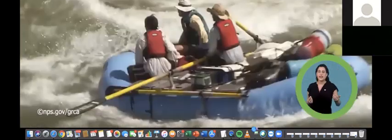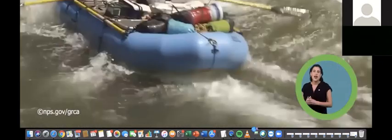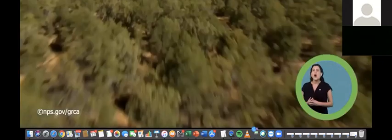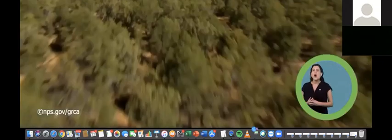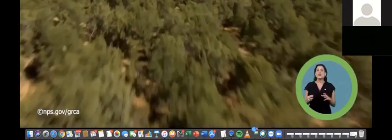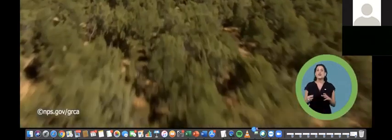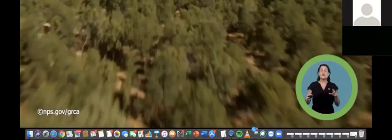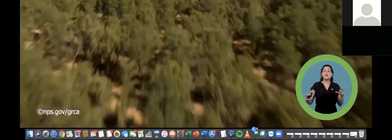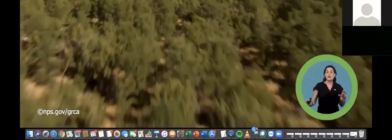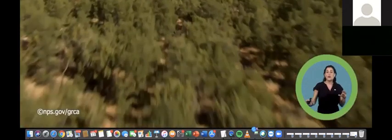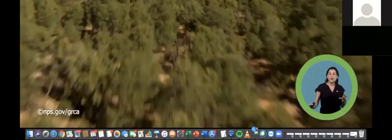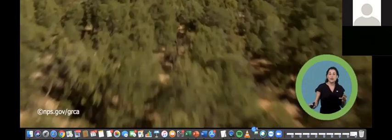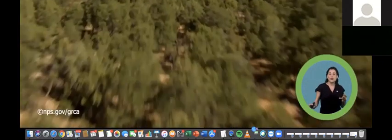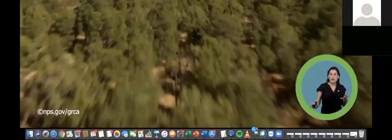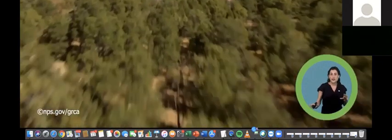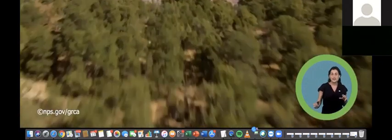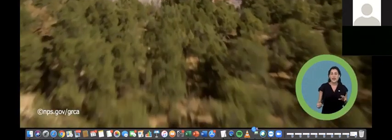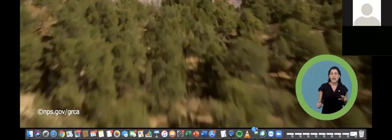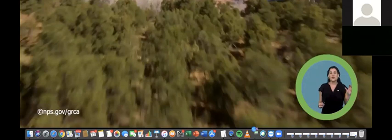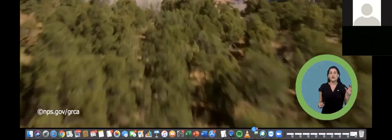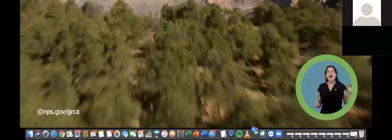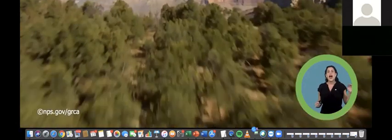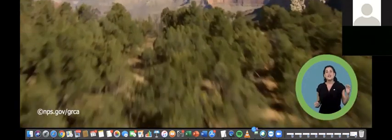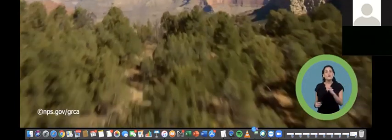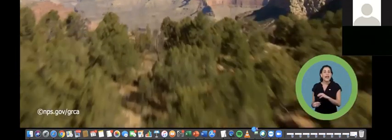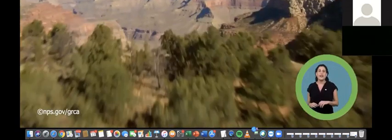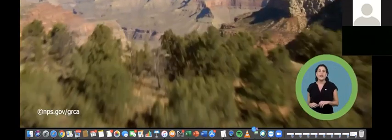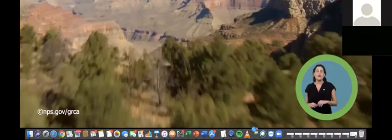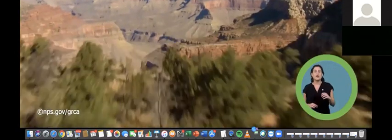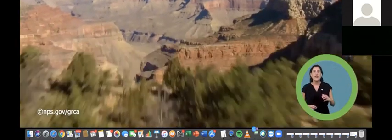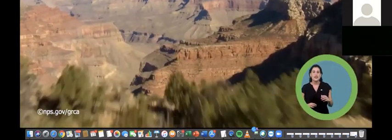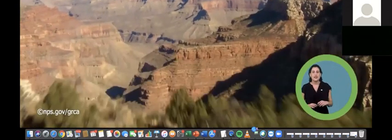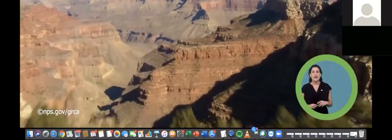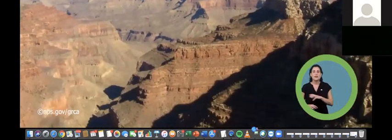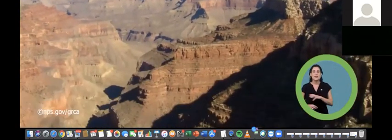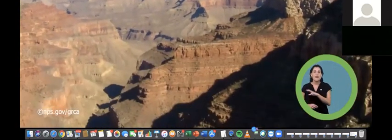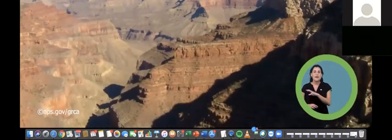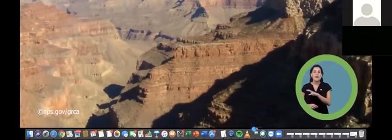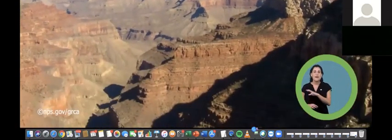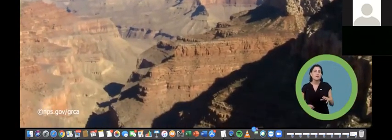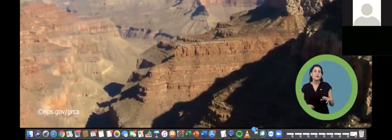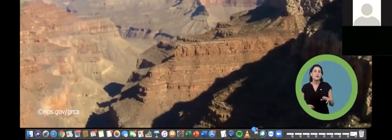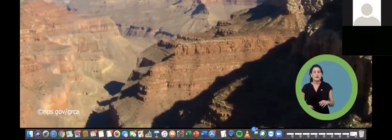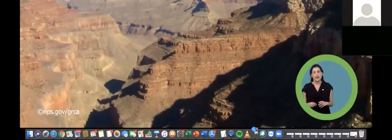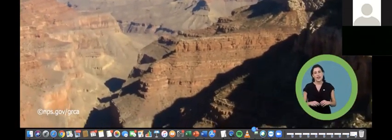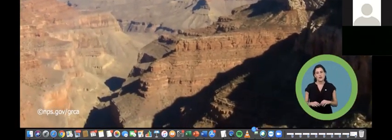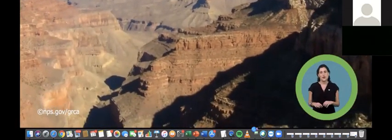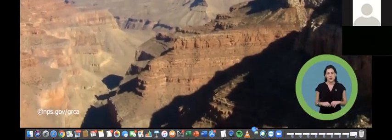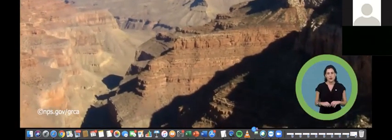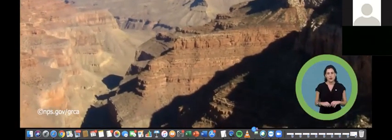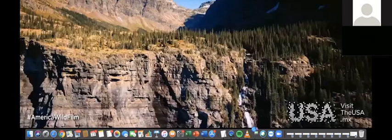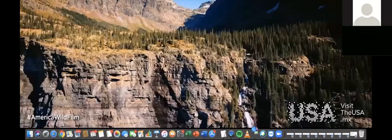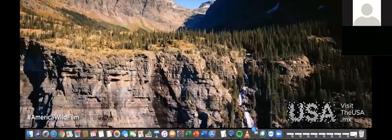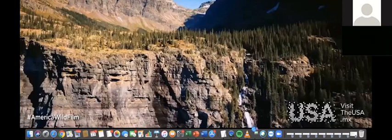más aventados, hacer un viaje en helicóptero desde Las Vegas para observar el cañón del Colorado. El Parque Nacional de los Glaciares en